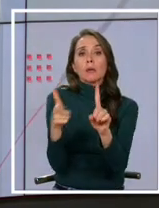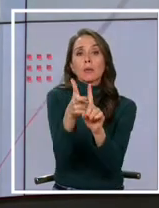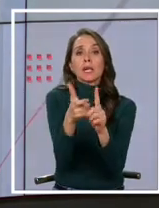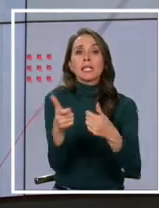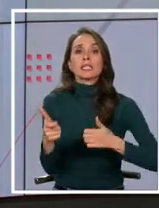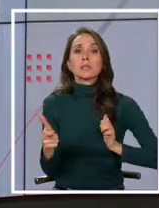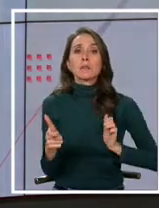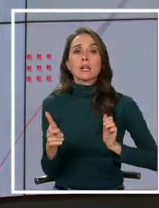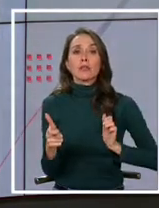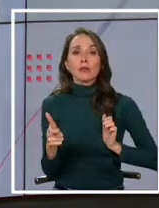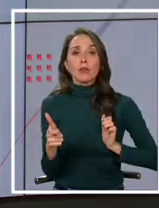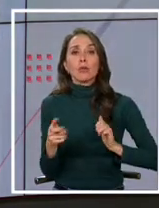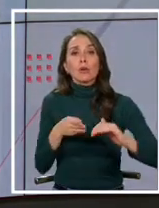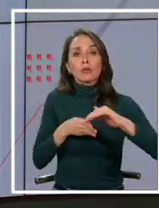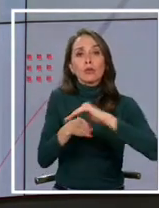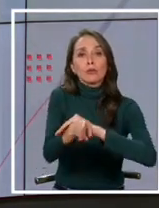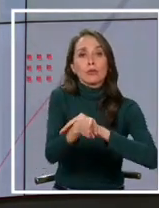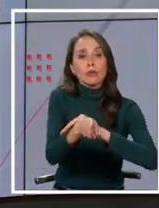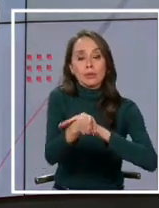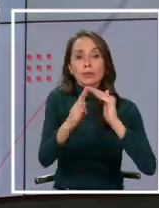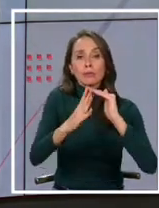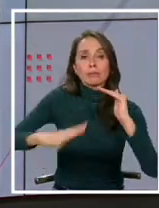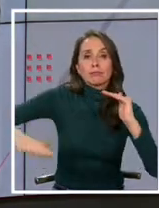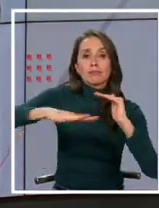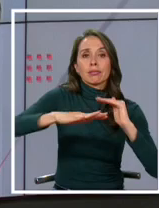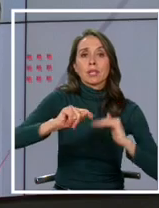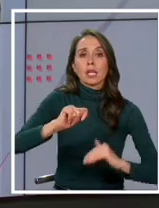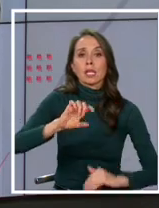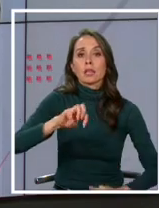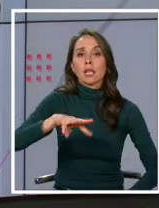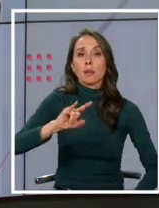pdi durante un allanamiento en temo